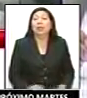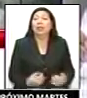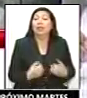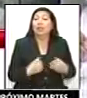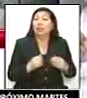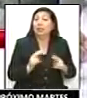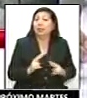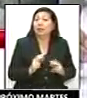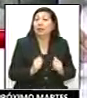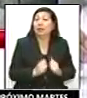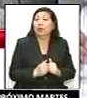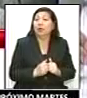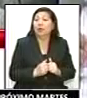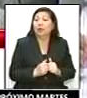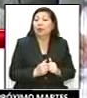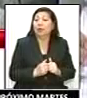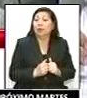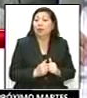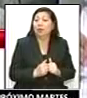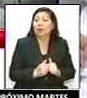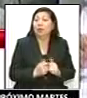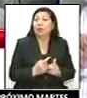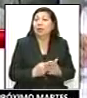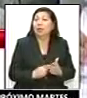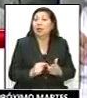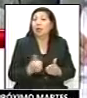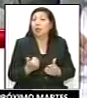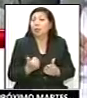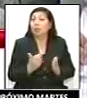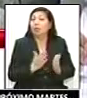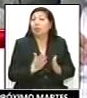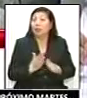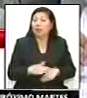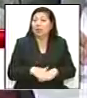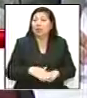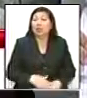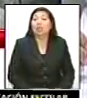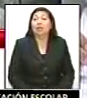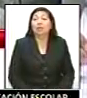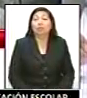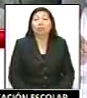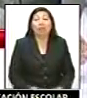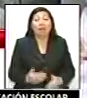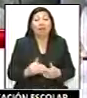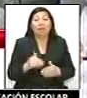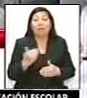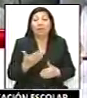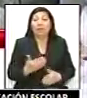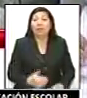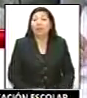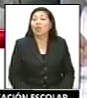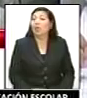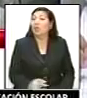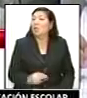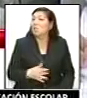ver fundamentalmente con que otros órganos externos